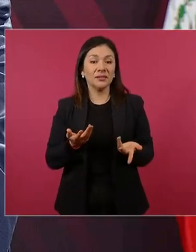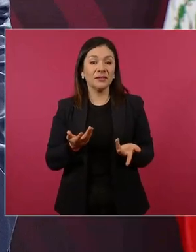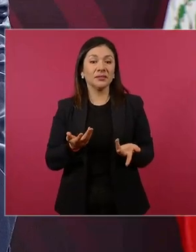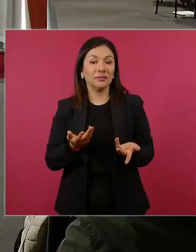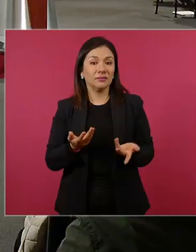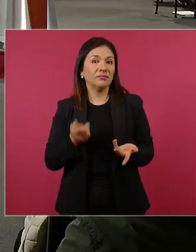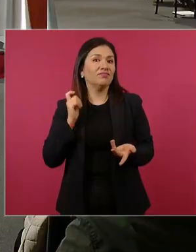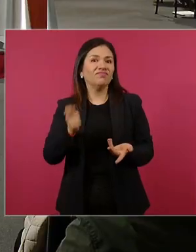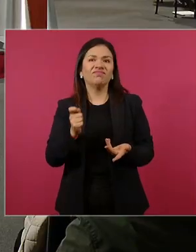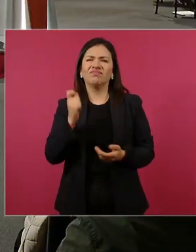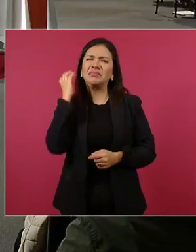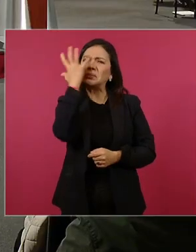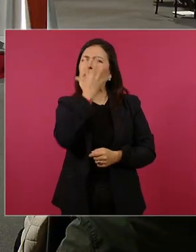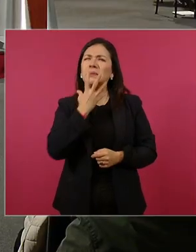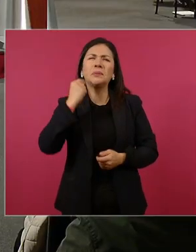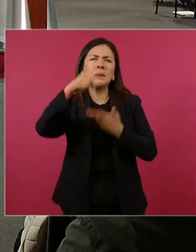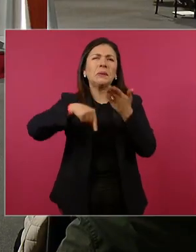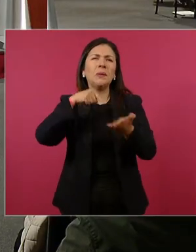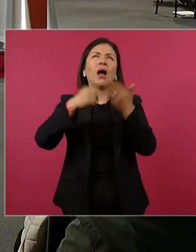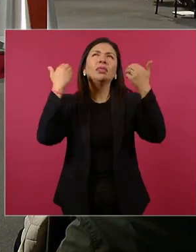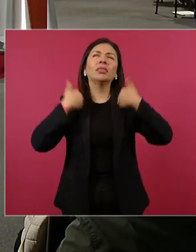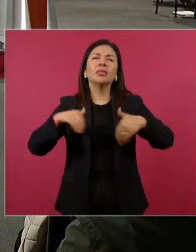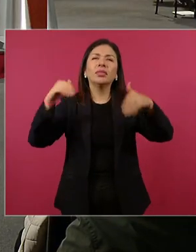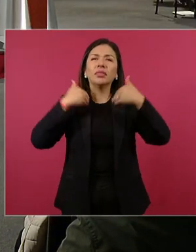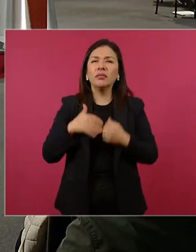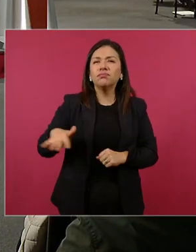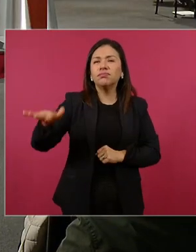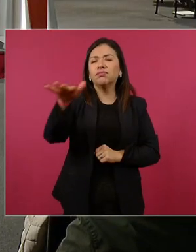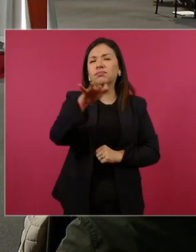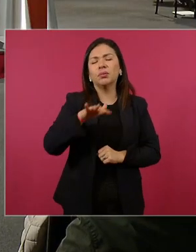es un paraíso, porque